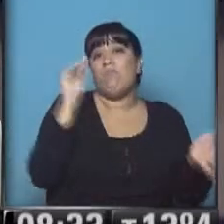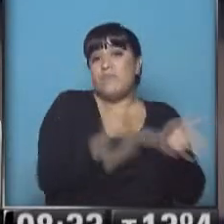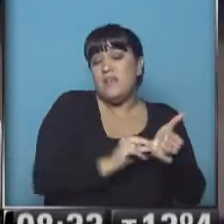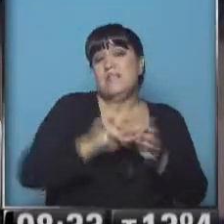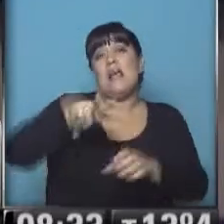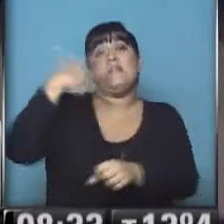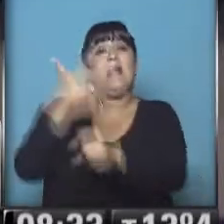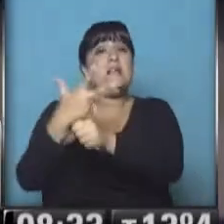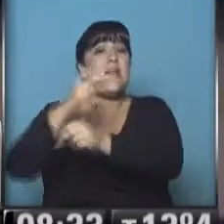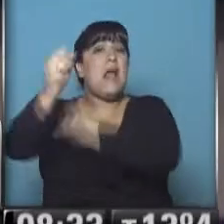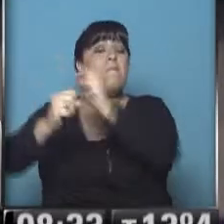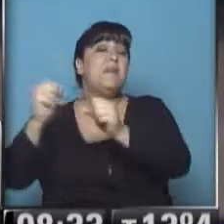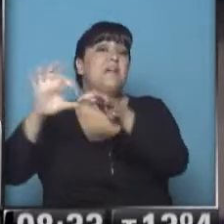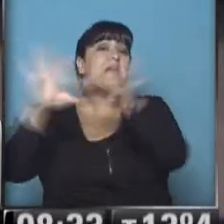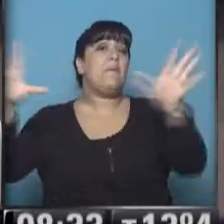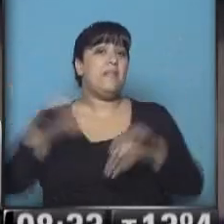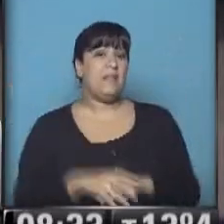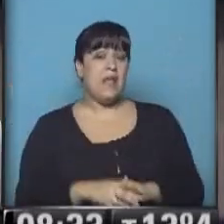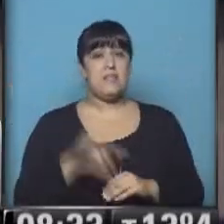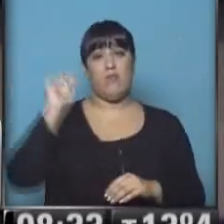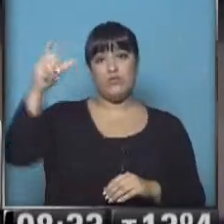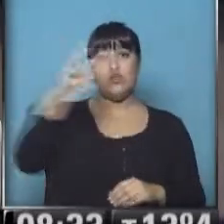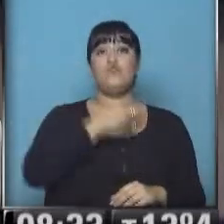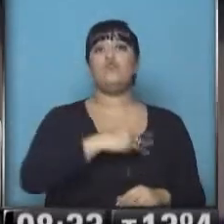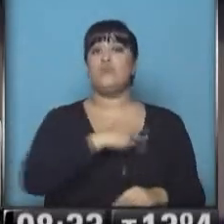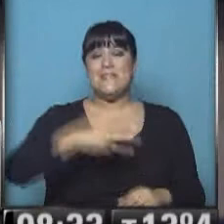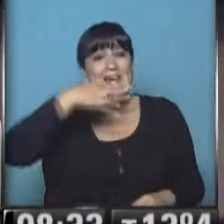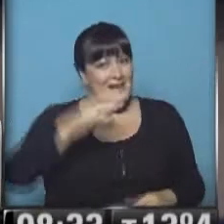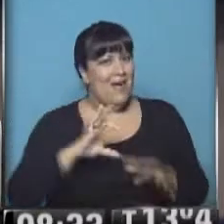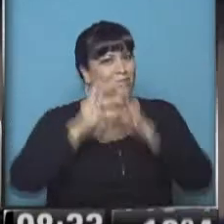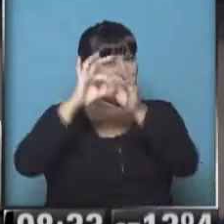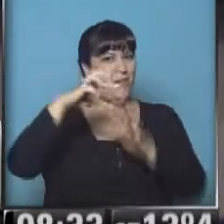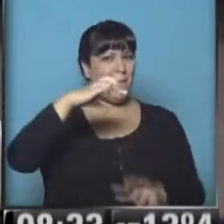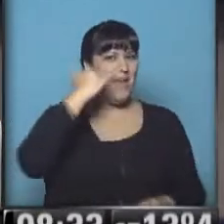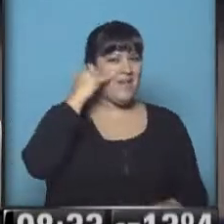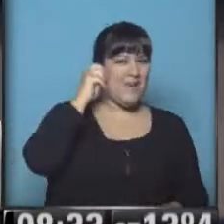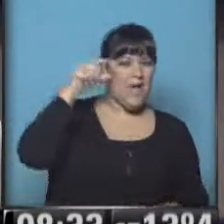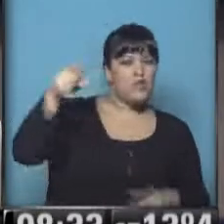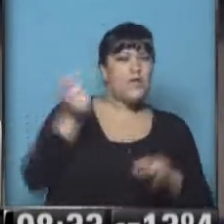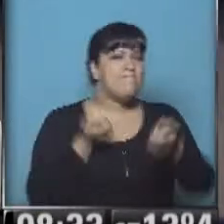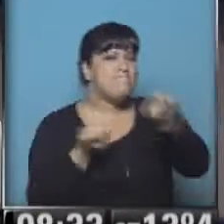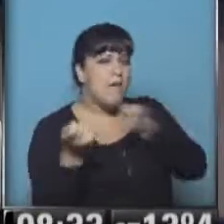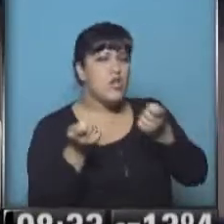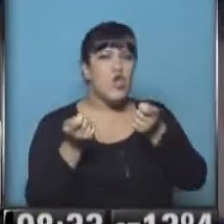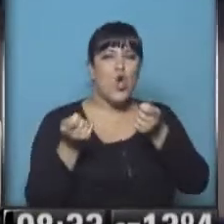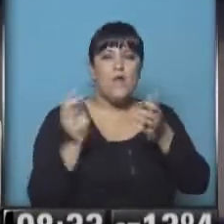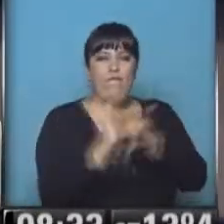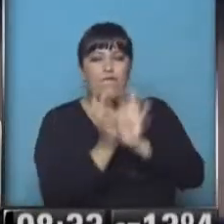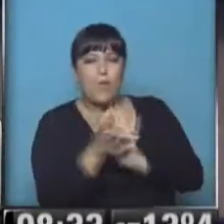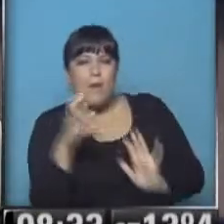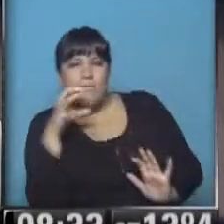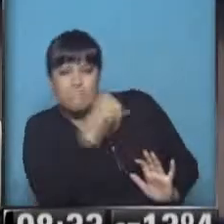empresa independiente radicada en suiza con lo cual de ahí se hacía toda una maniobra de ocultamiento